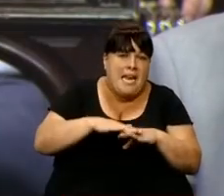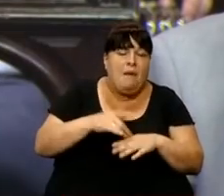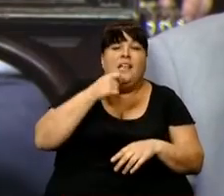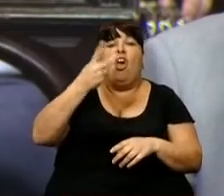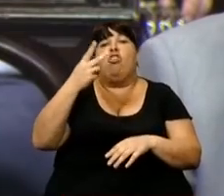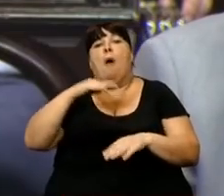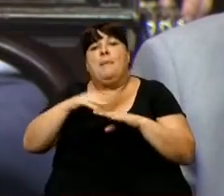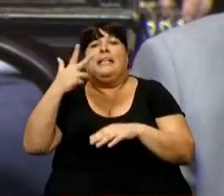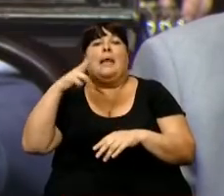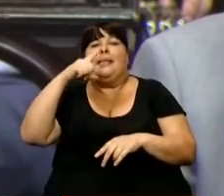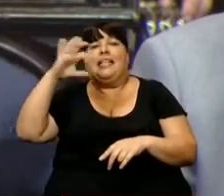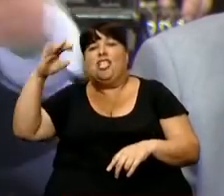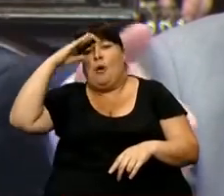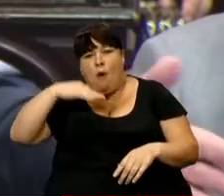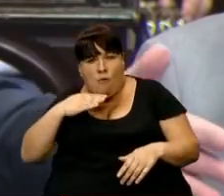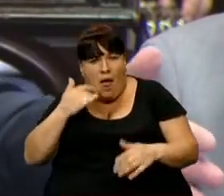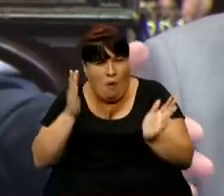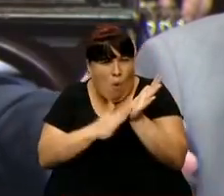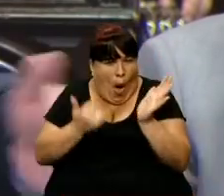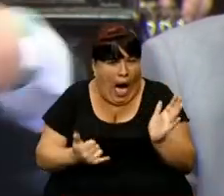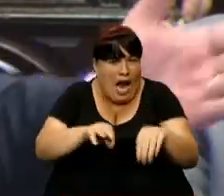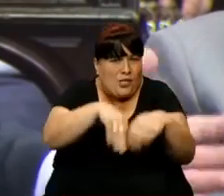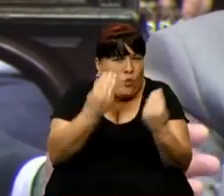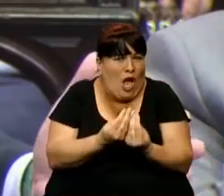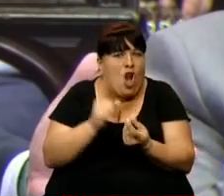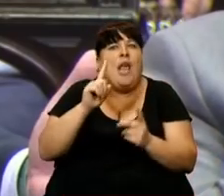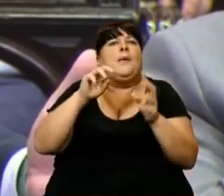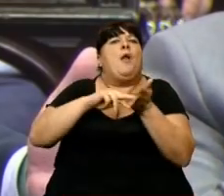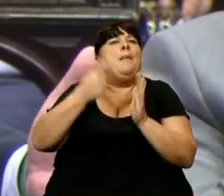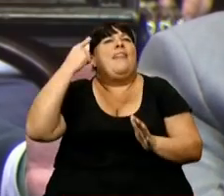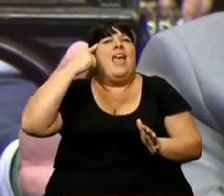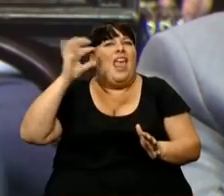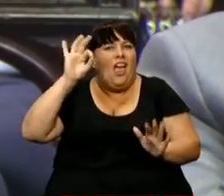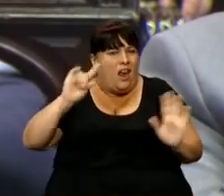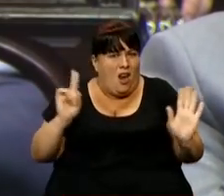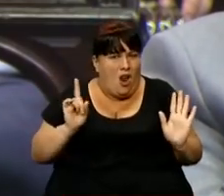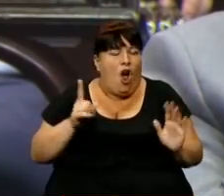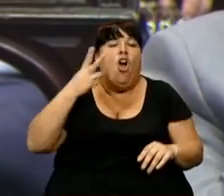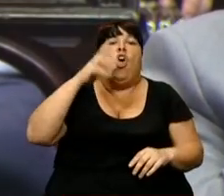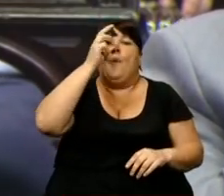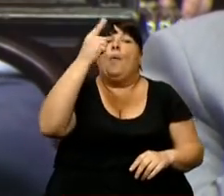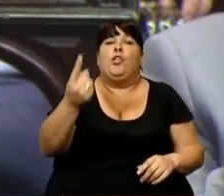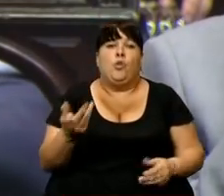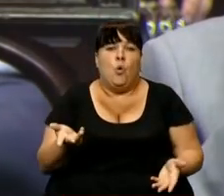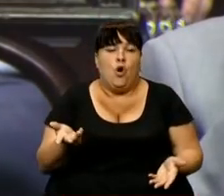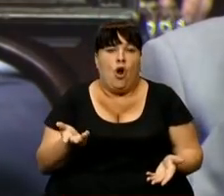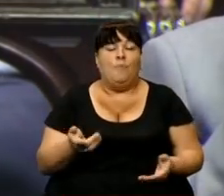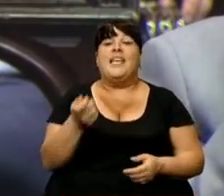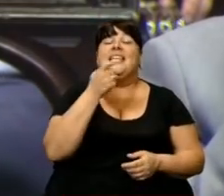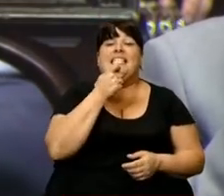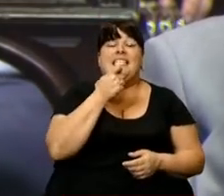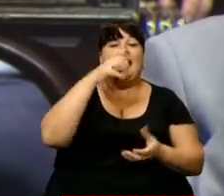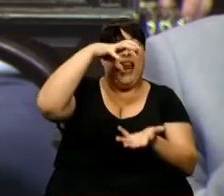cobran dos mínimas, 3.700 por mes. Están los números, no un problema ideológico. Y el 2021, si